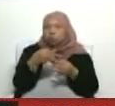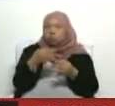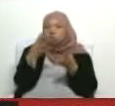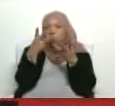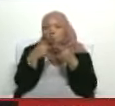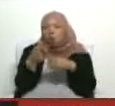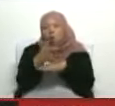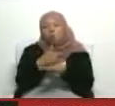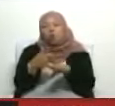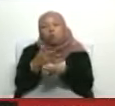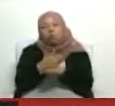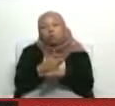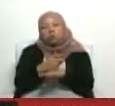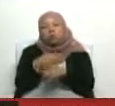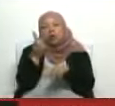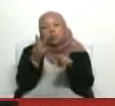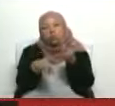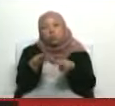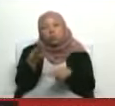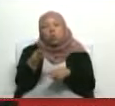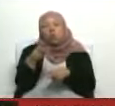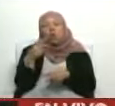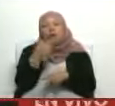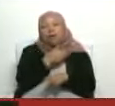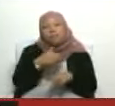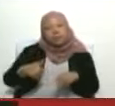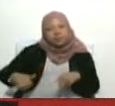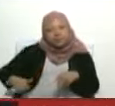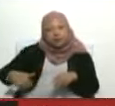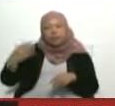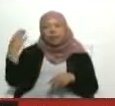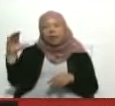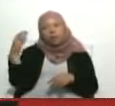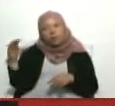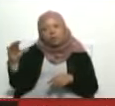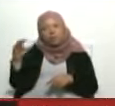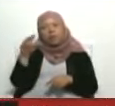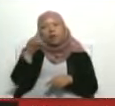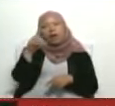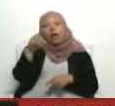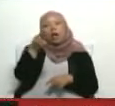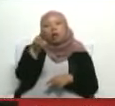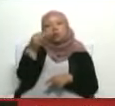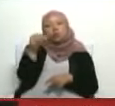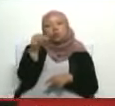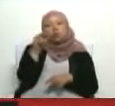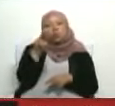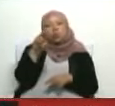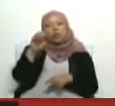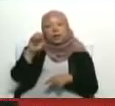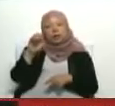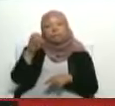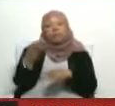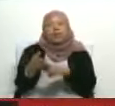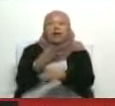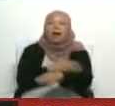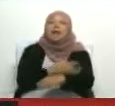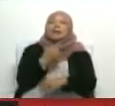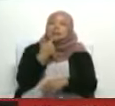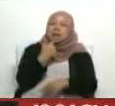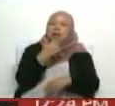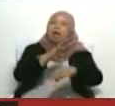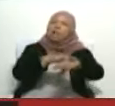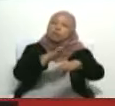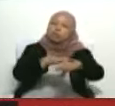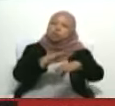cuando el gobierno del expresidente Duque estaba en su apogeo, él lo hizo de manera abierta y explícita, incluso él lo difundía en